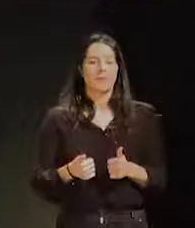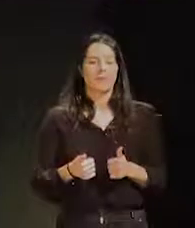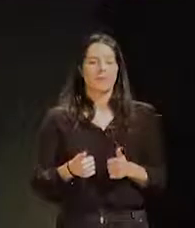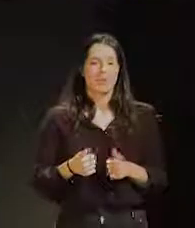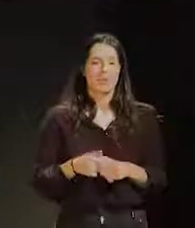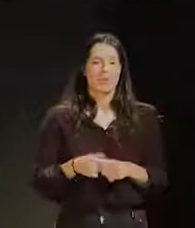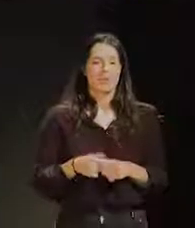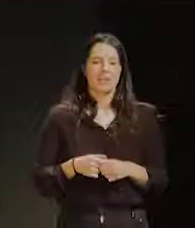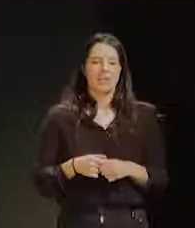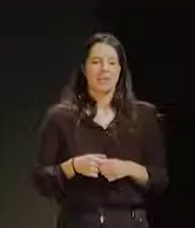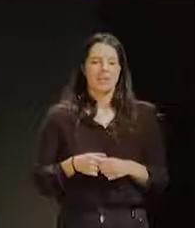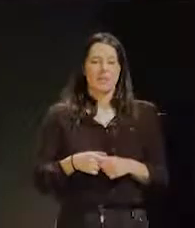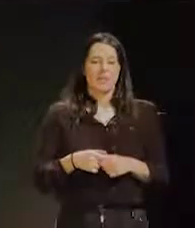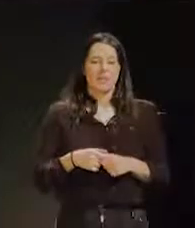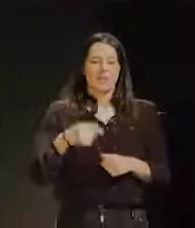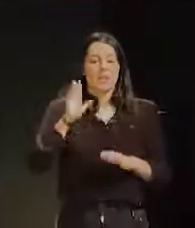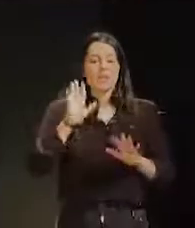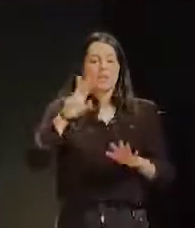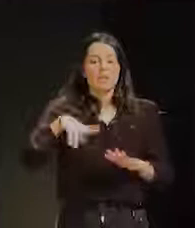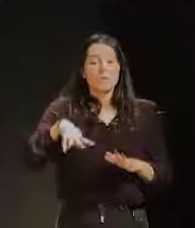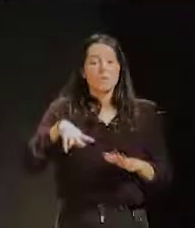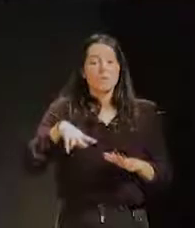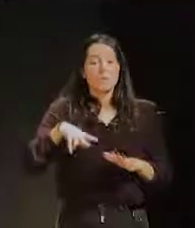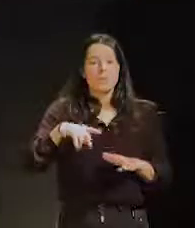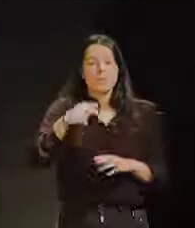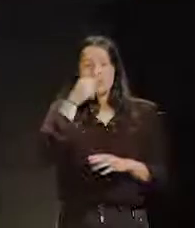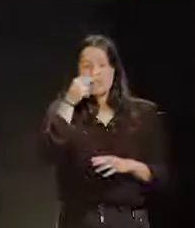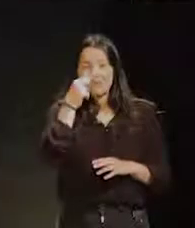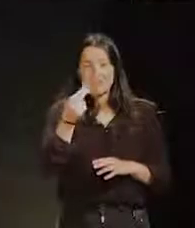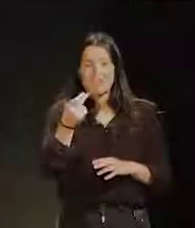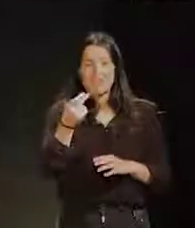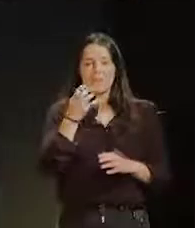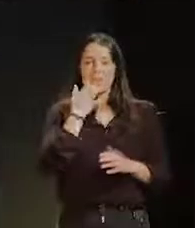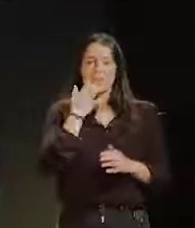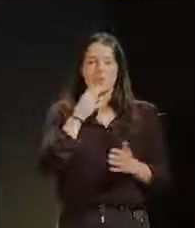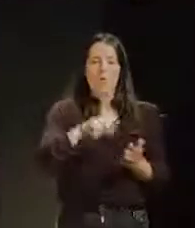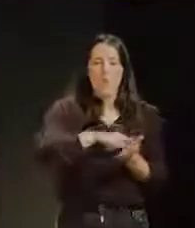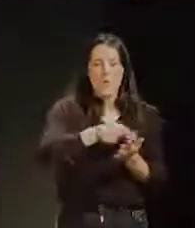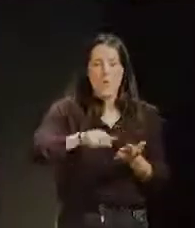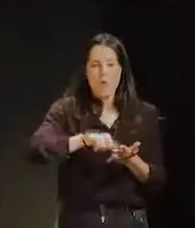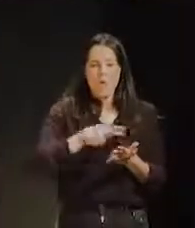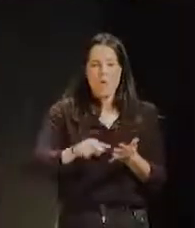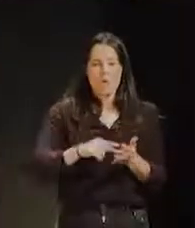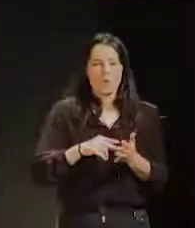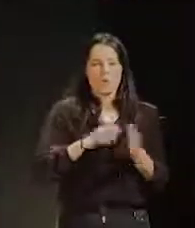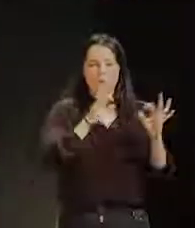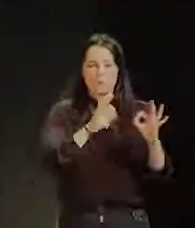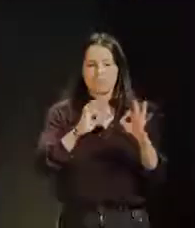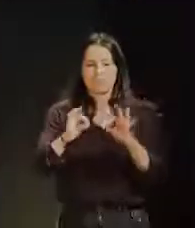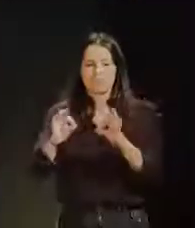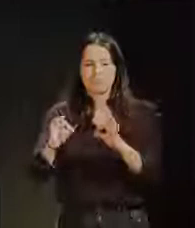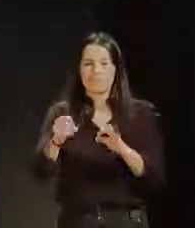bailarina. Nunca me interesó la coreografía. Siempre me interesó